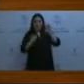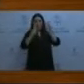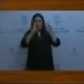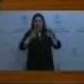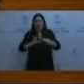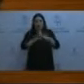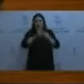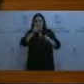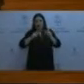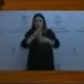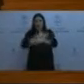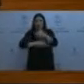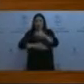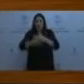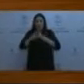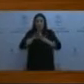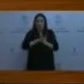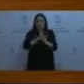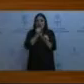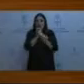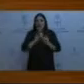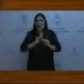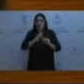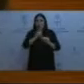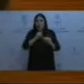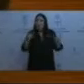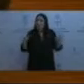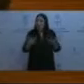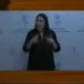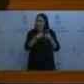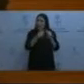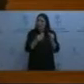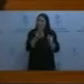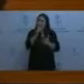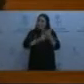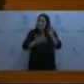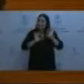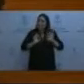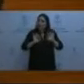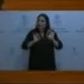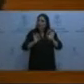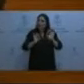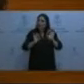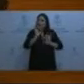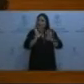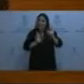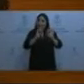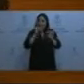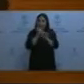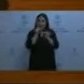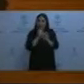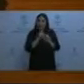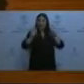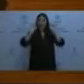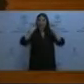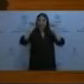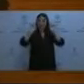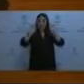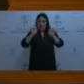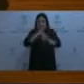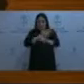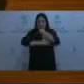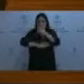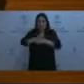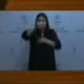discapacidad. Esta situación de gravedad generalizada en Asturias y, en concreto, en lo que se refiere a la baja tasa de empleo de docentes con discapacidad en